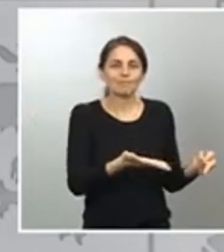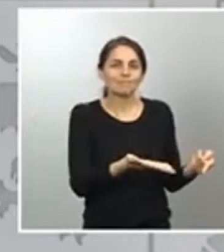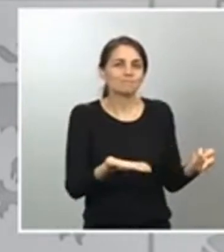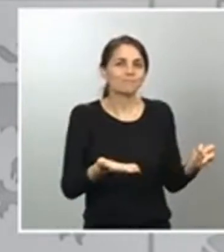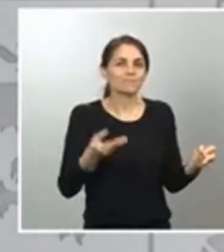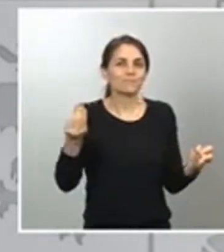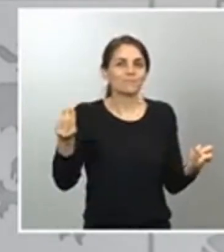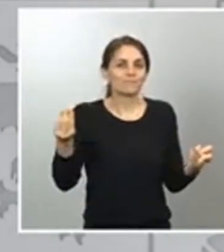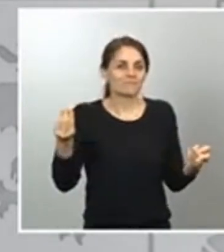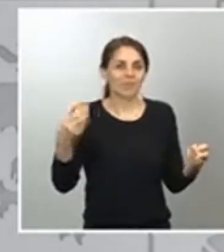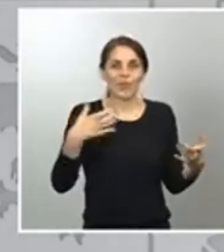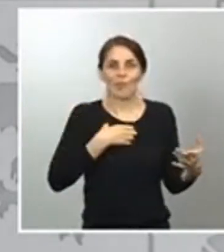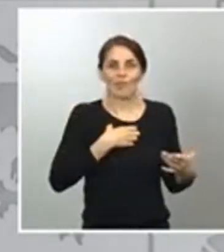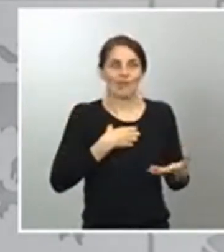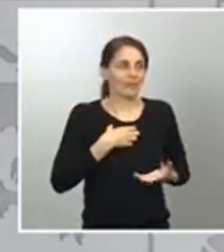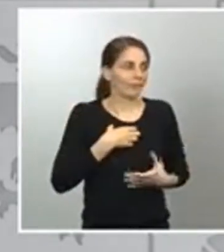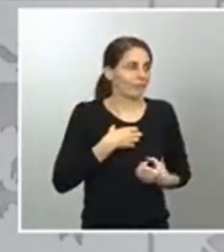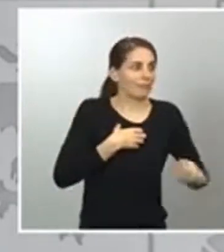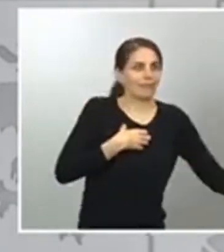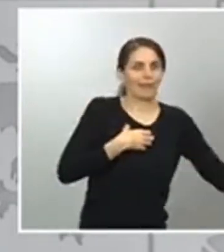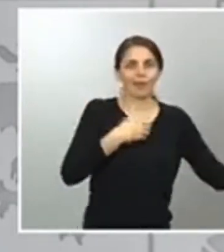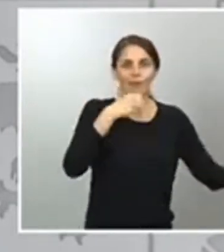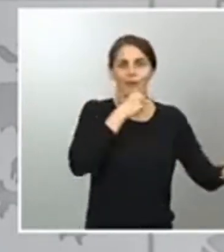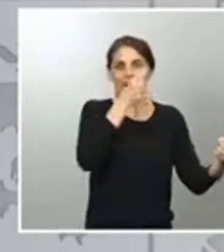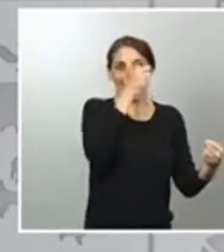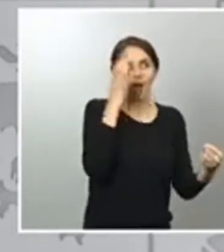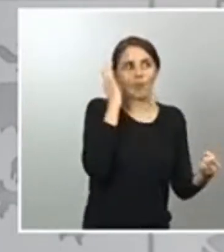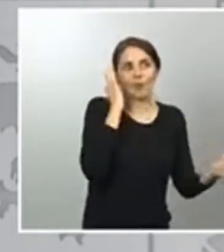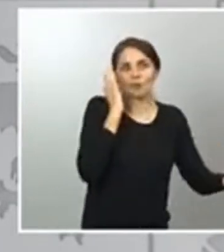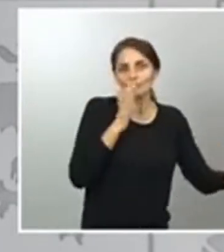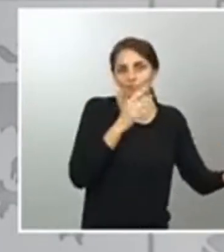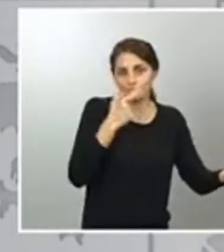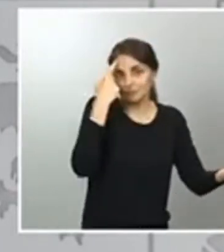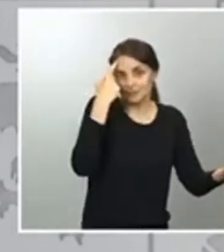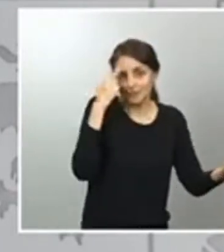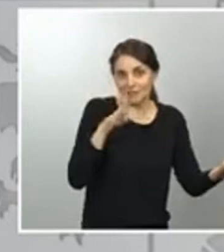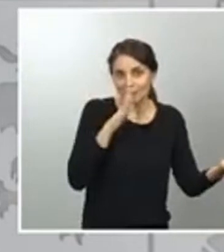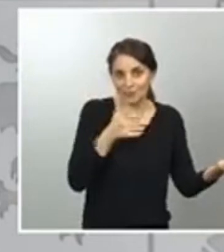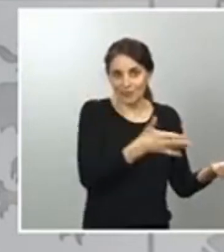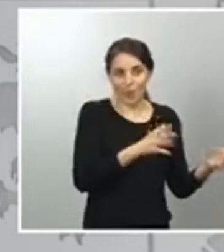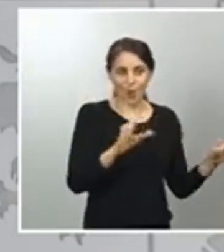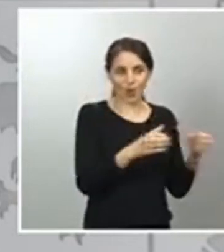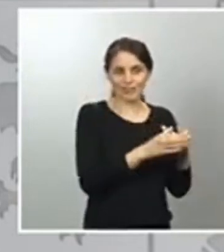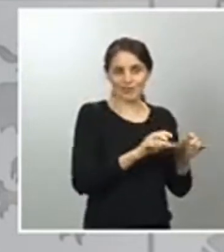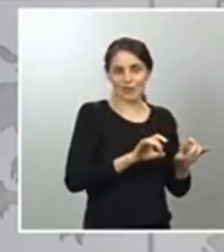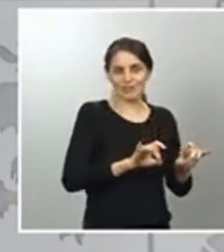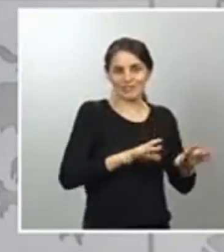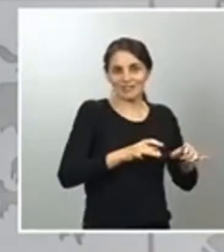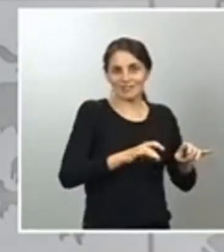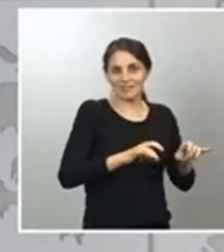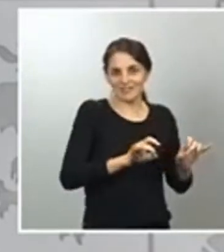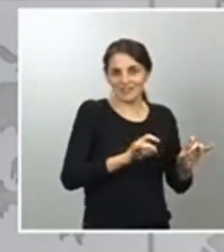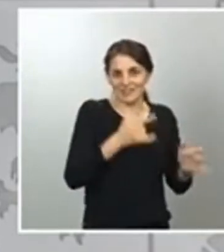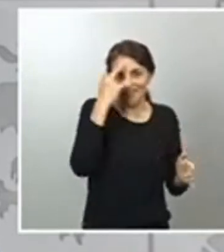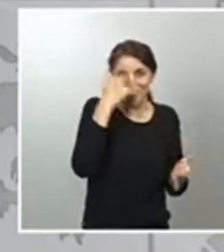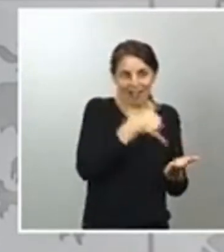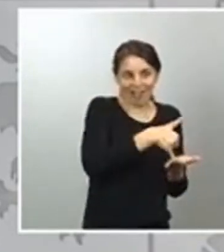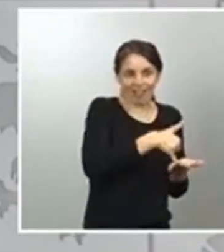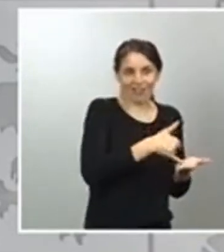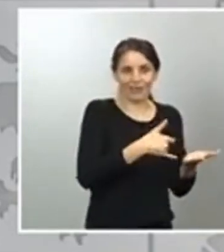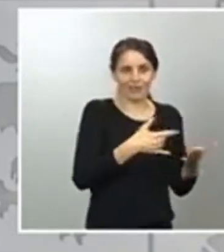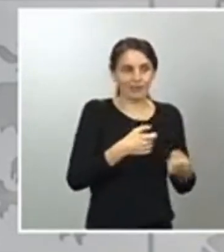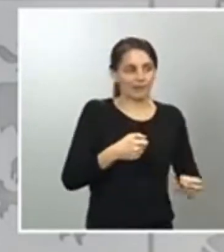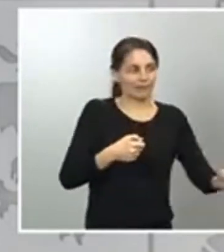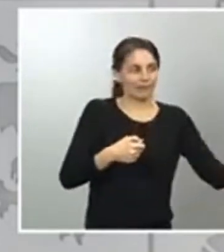dejar a sus hijos o con los abuelos, porque no pueden, como sabemos, porque son un colectivo vulnerable al COVID-19, y, en consecuencia, se